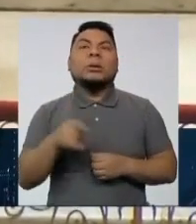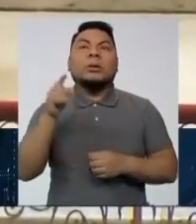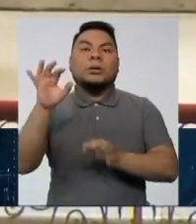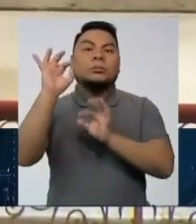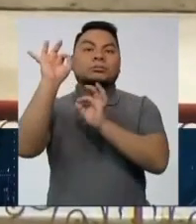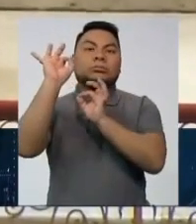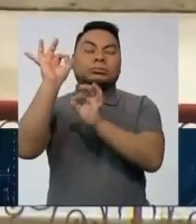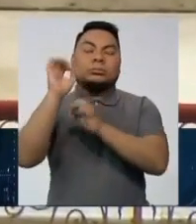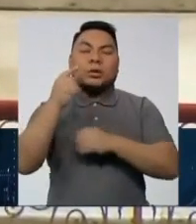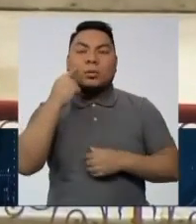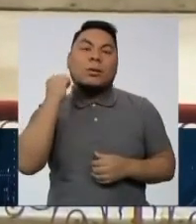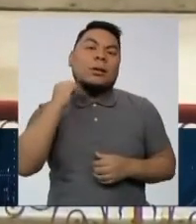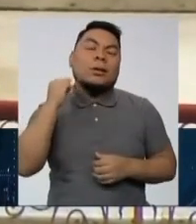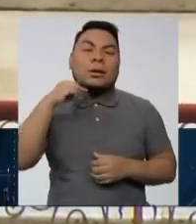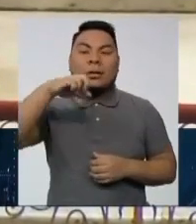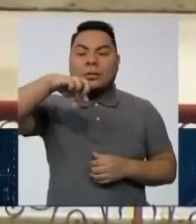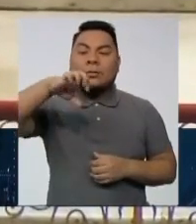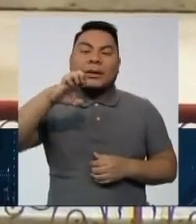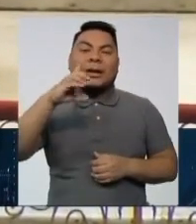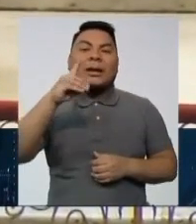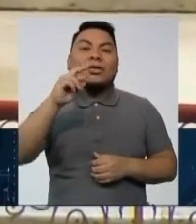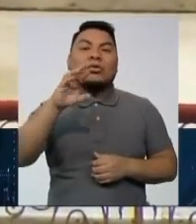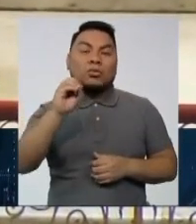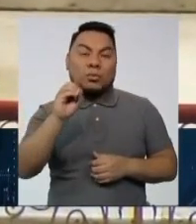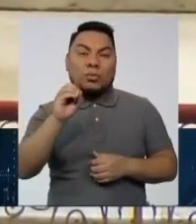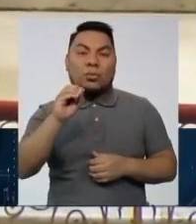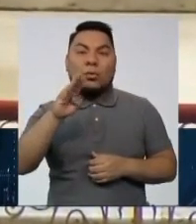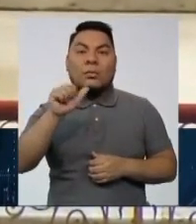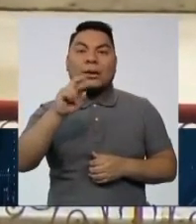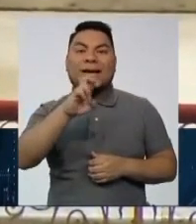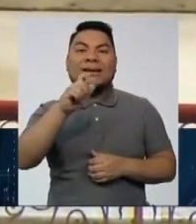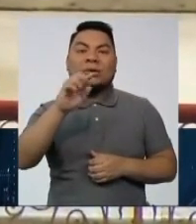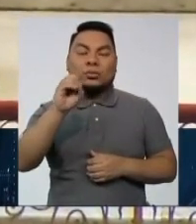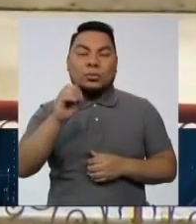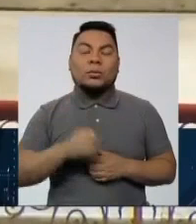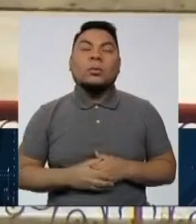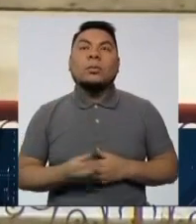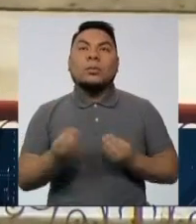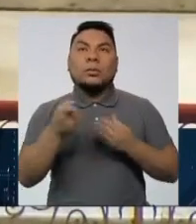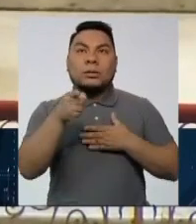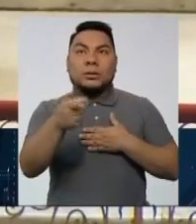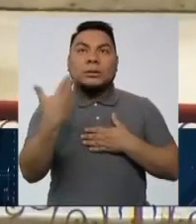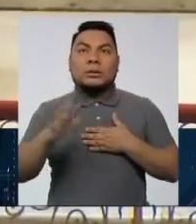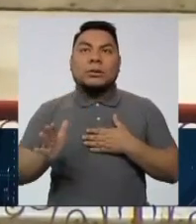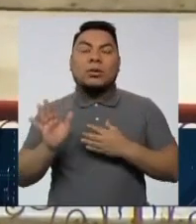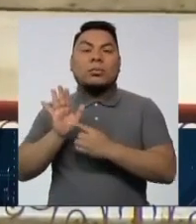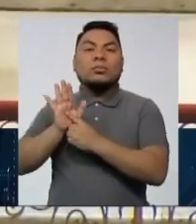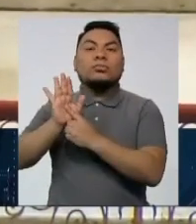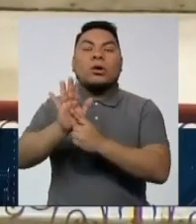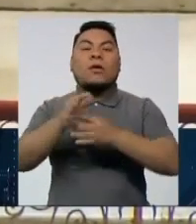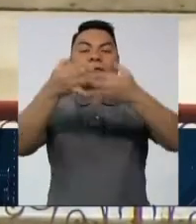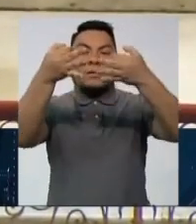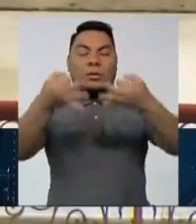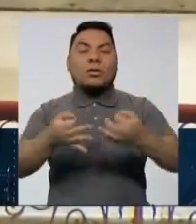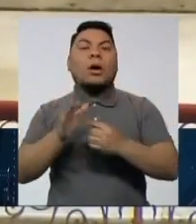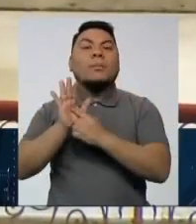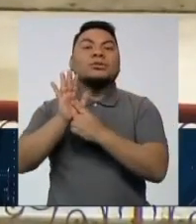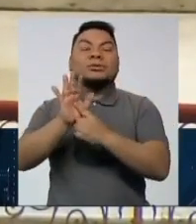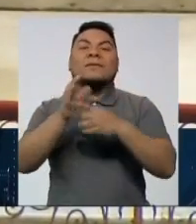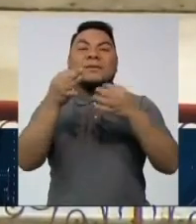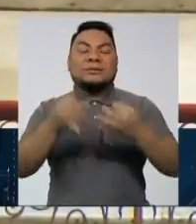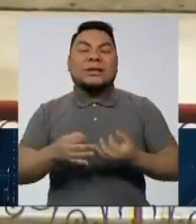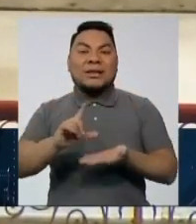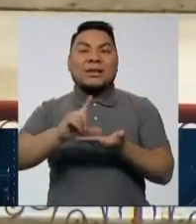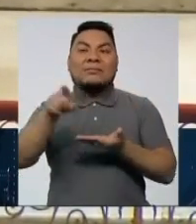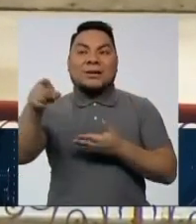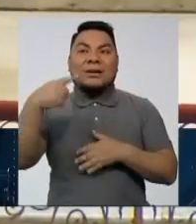cardenal Pedro Barreto, y esto en el marco de su presentación oficial en Lima como cardenal de